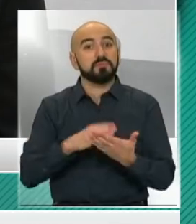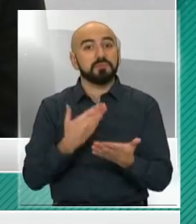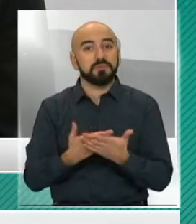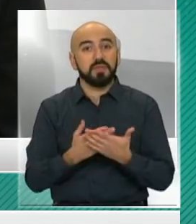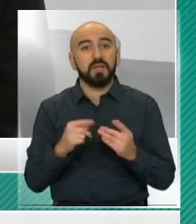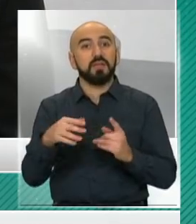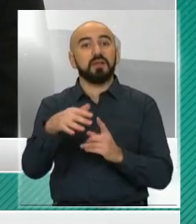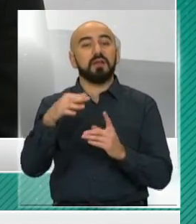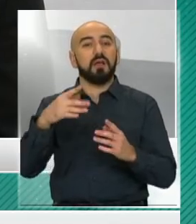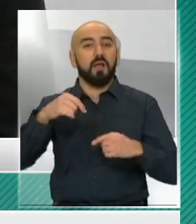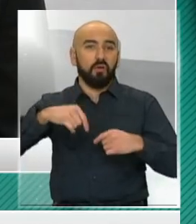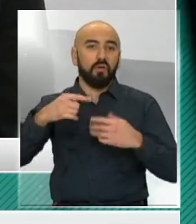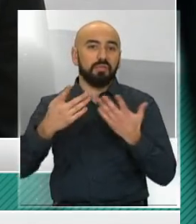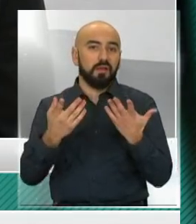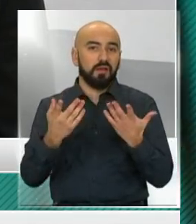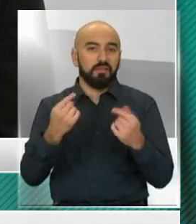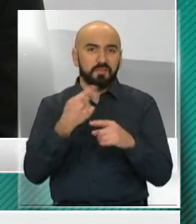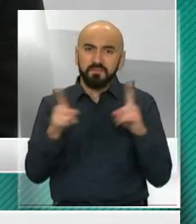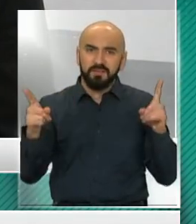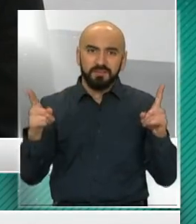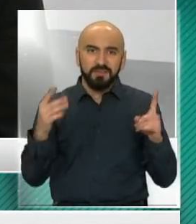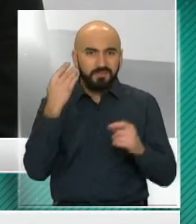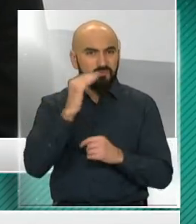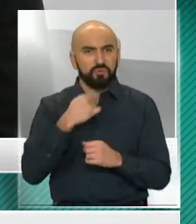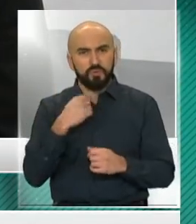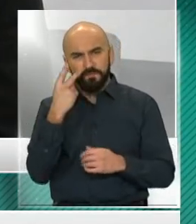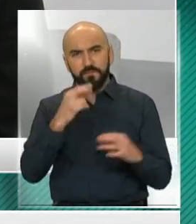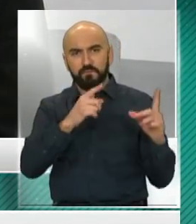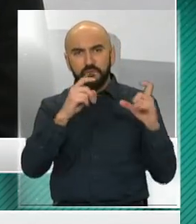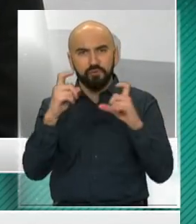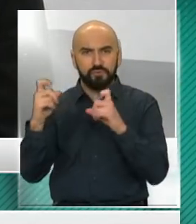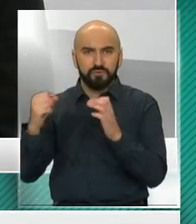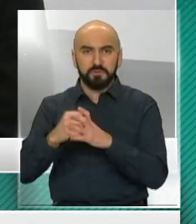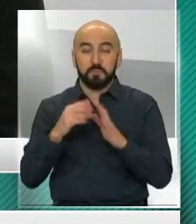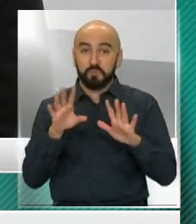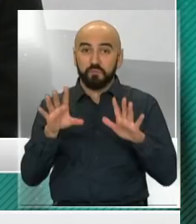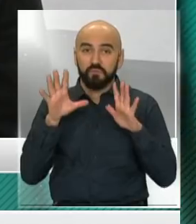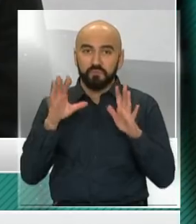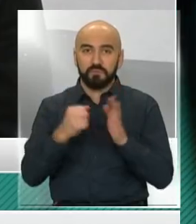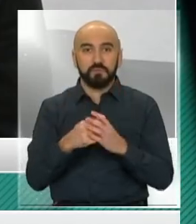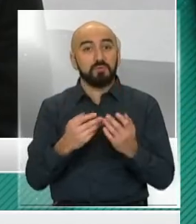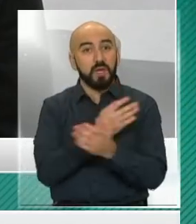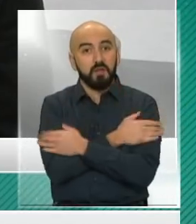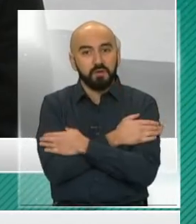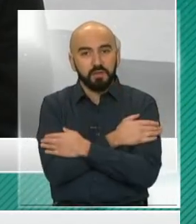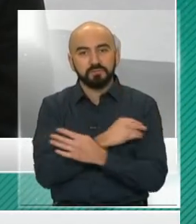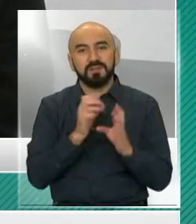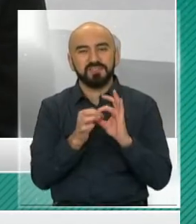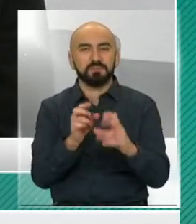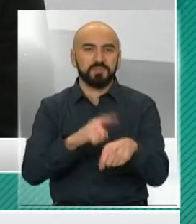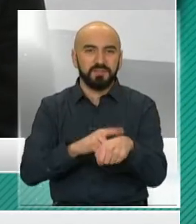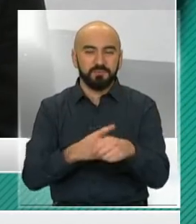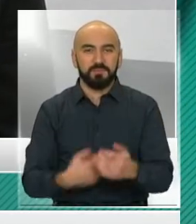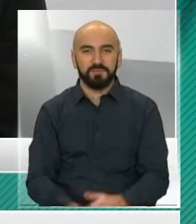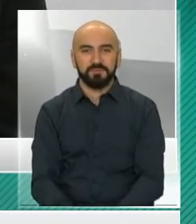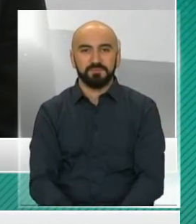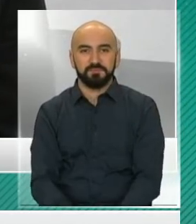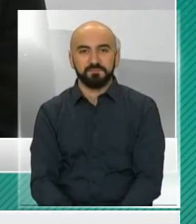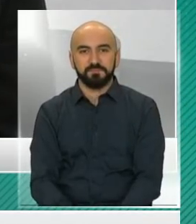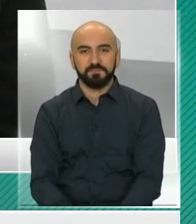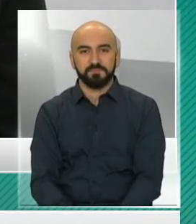esta jornada distinta para muchos niños veo fotos acá es tremendamente llamativo un abrazo grande gracias por tu tiempo